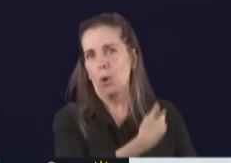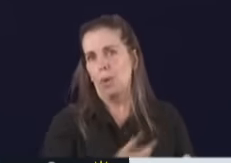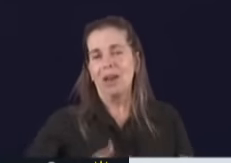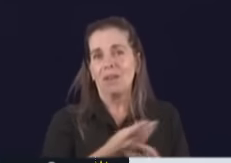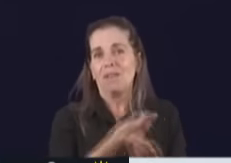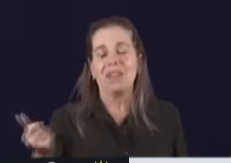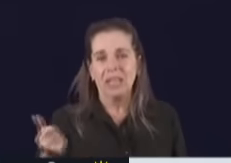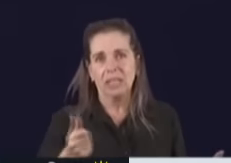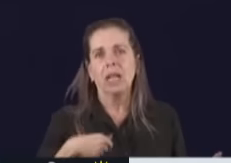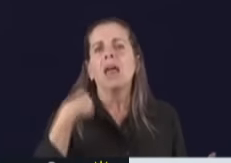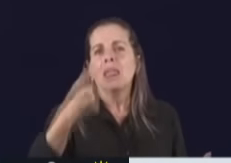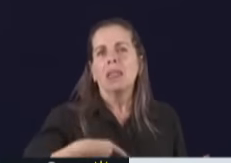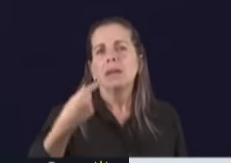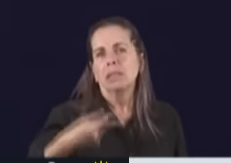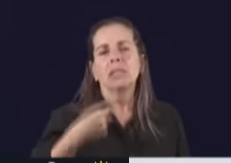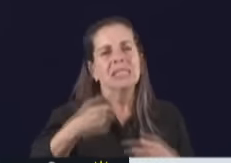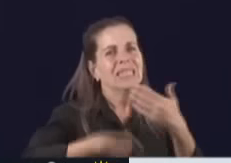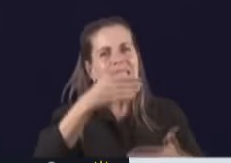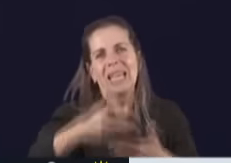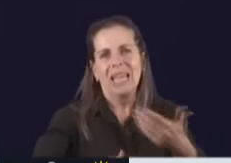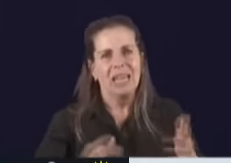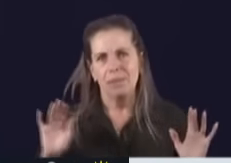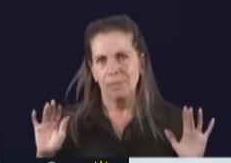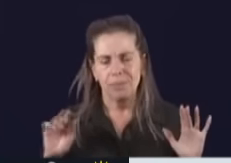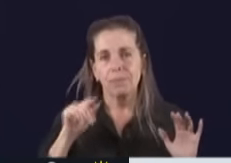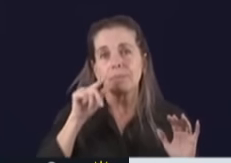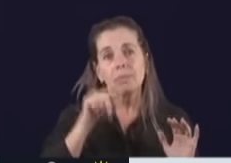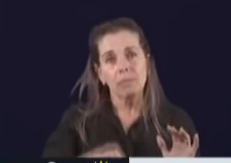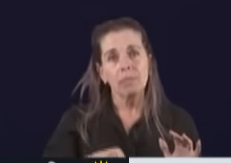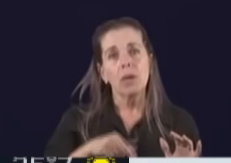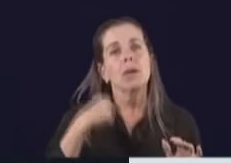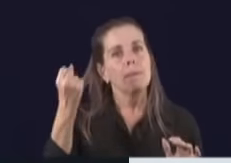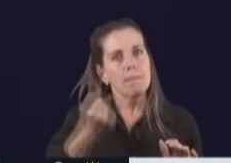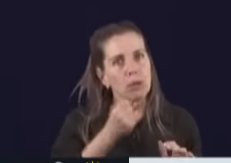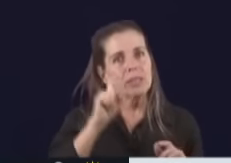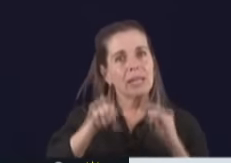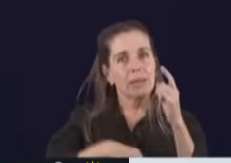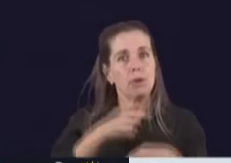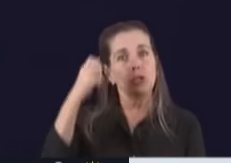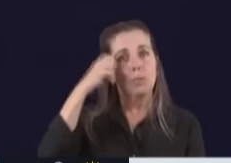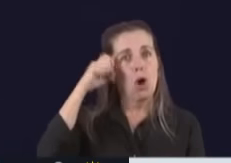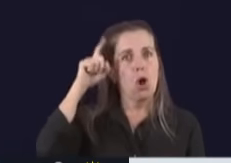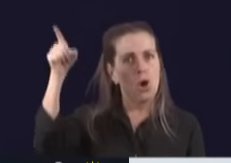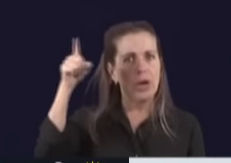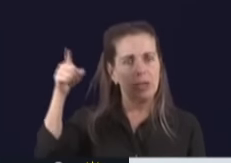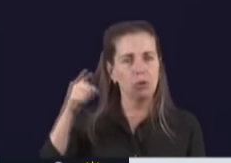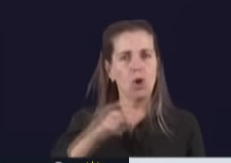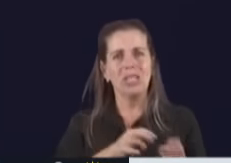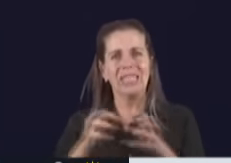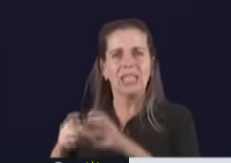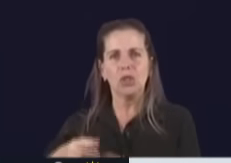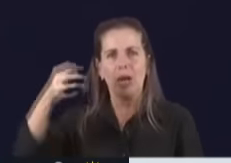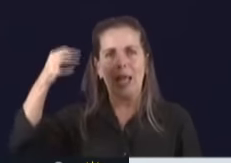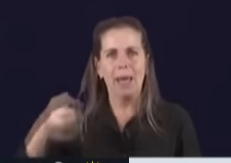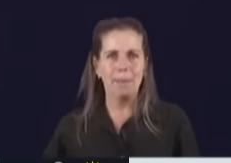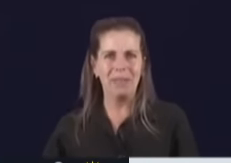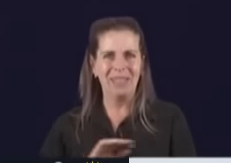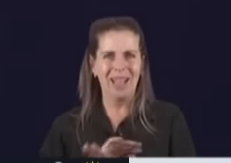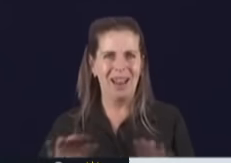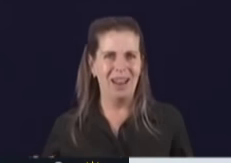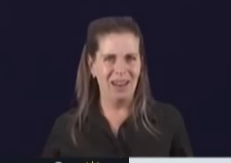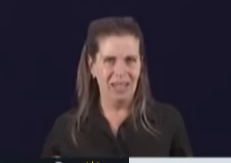tallar en piedra con las reformas que se discutirán ahora en sesiones extraordinarias. En primer lugar, aprobar